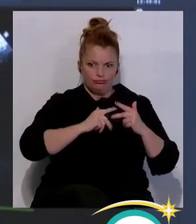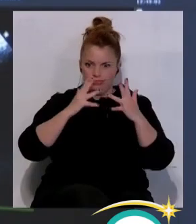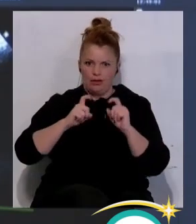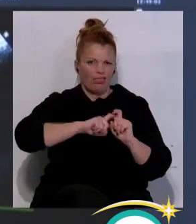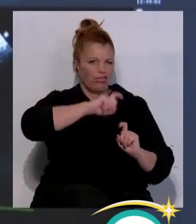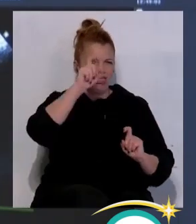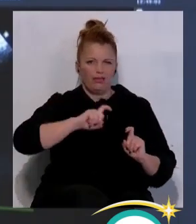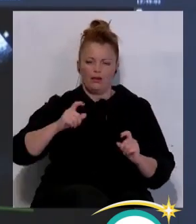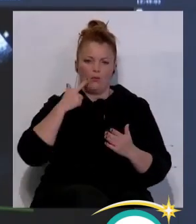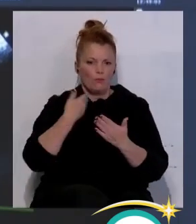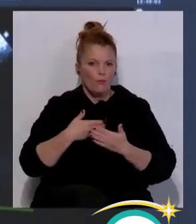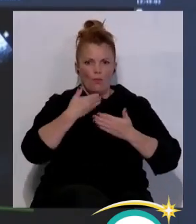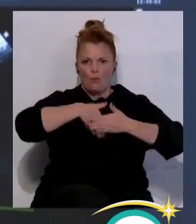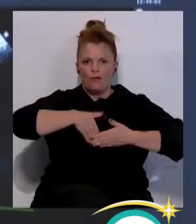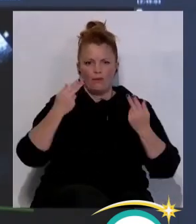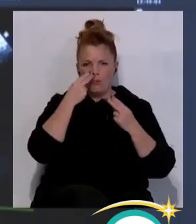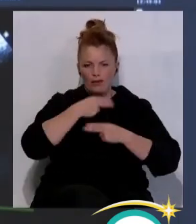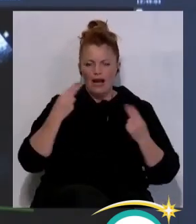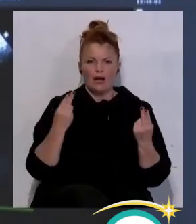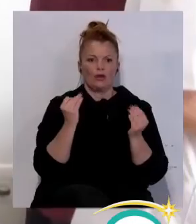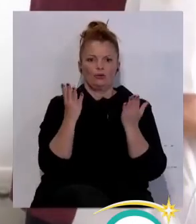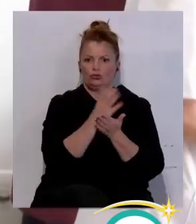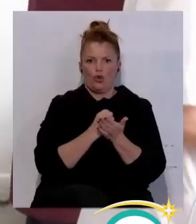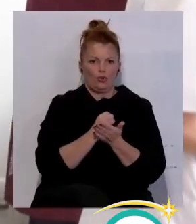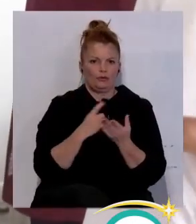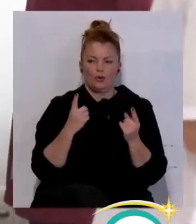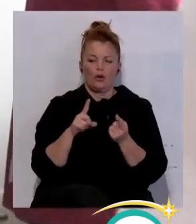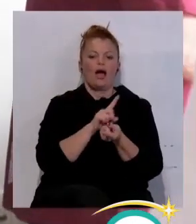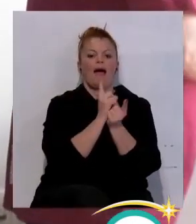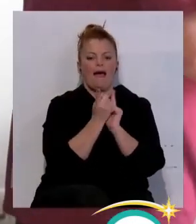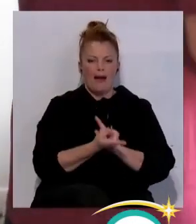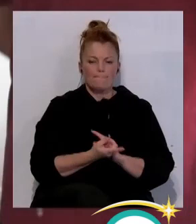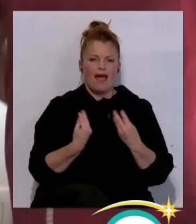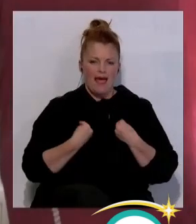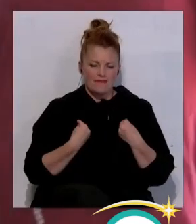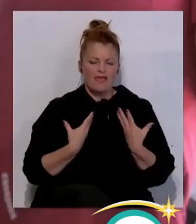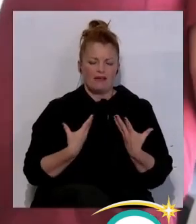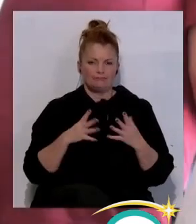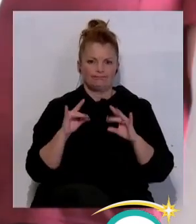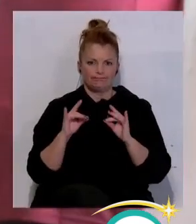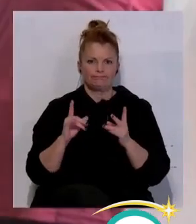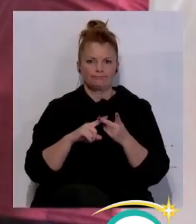totalmente demostrado, publicado, con toda la referencia bibliográfica. Te cambia la vida un poco, ¿no? Y te aprendes